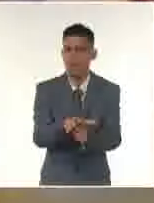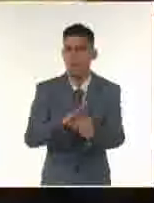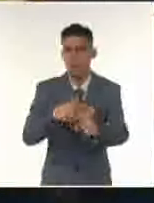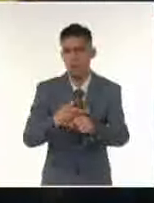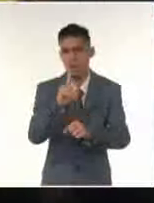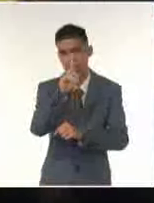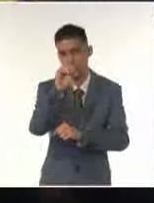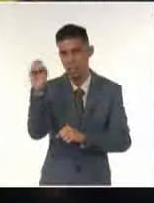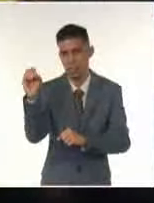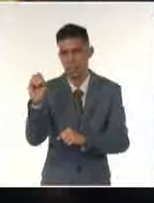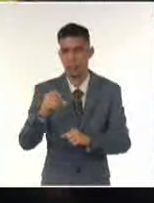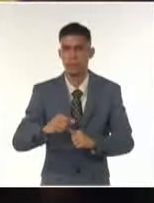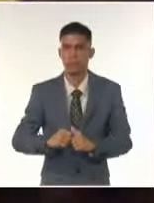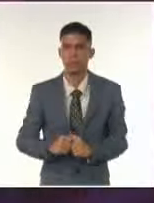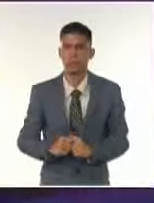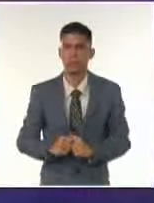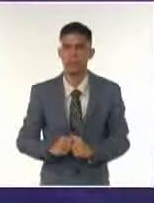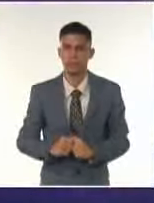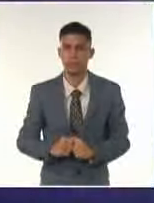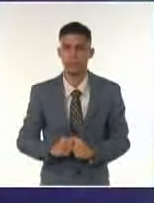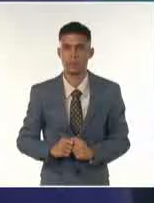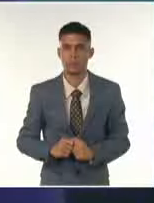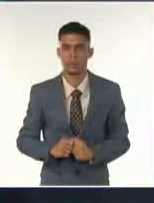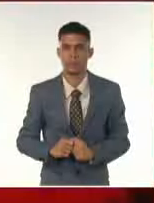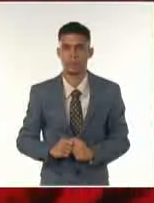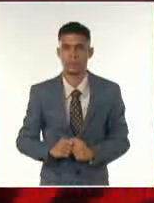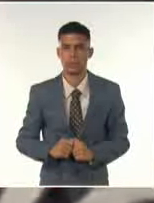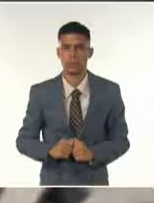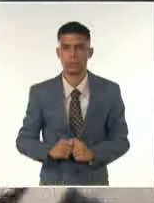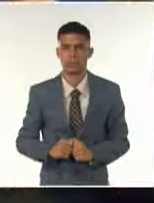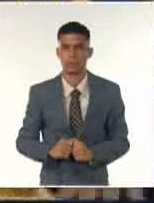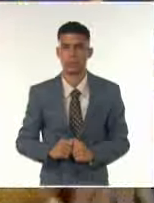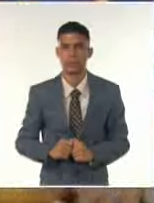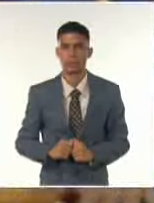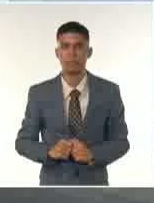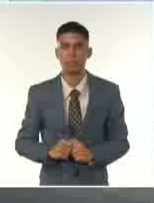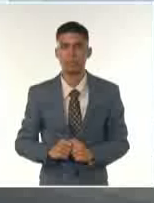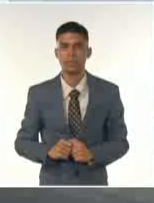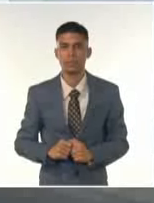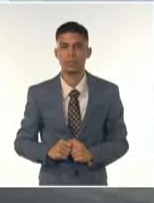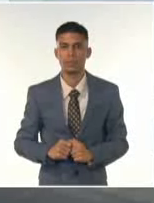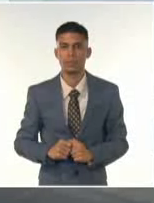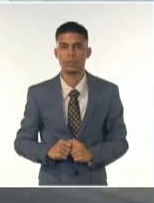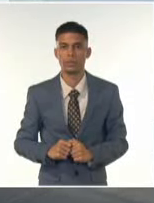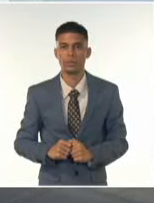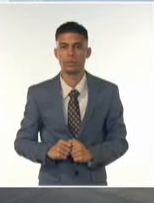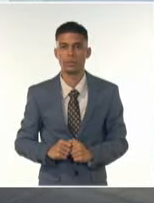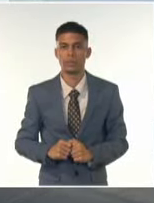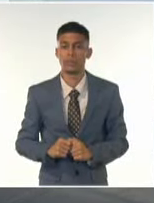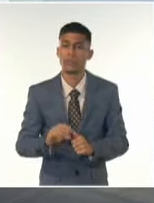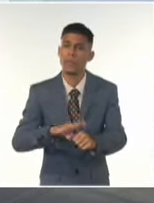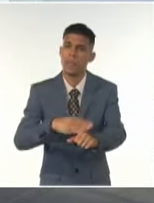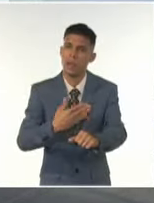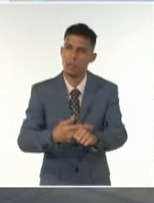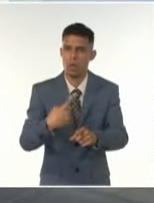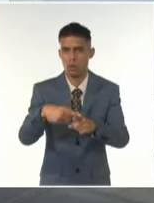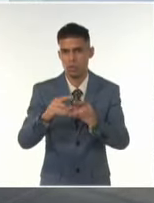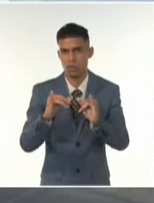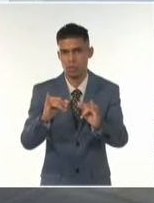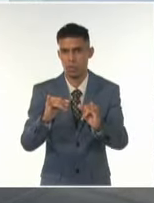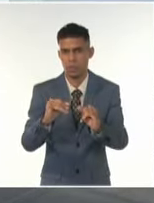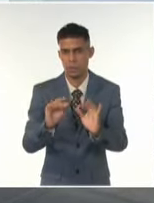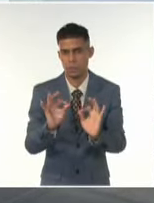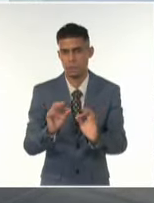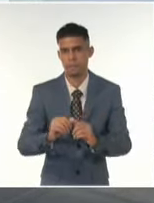masculino fue un reporte de Alejandro Rodríguez cuerpo para el canal cubano de noticias esere declaraciones también algunos de los protagonistas en el